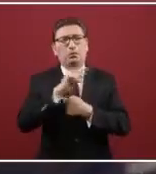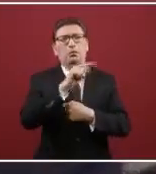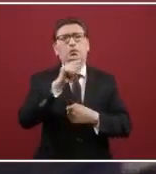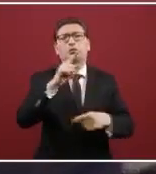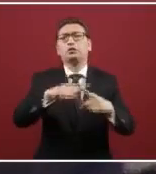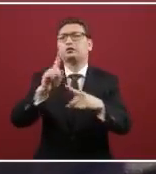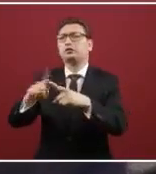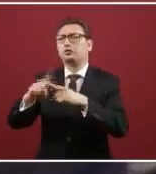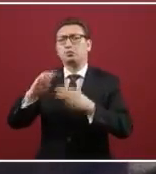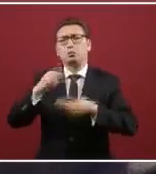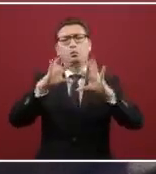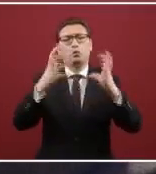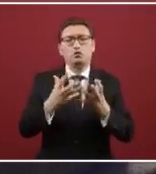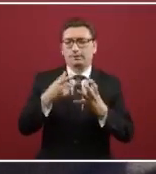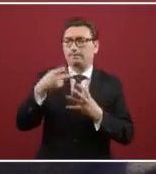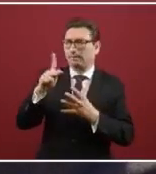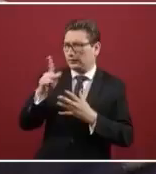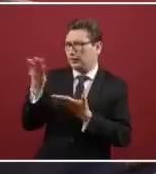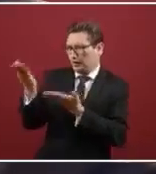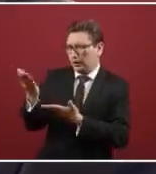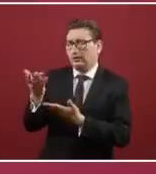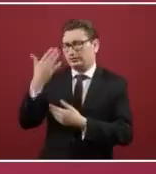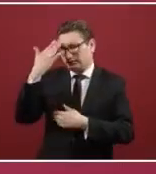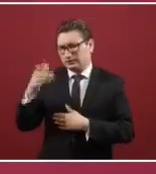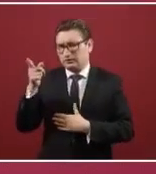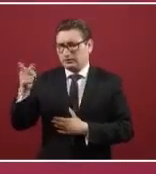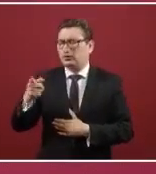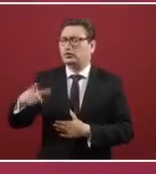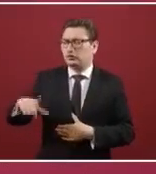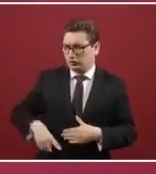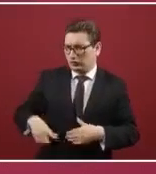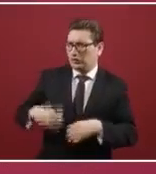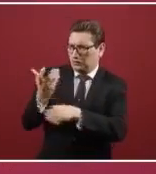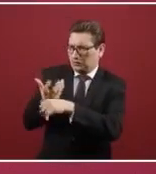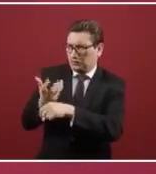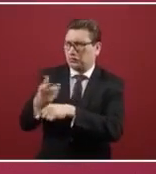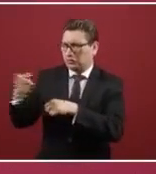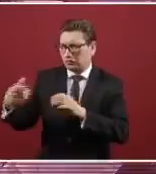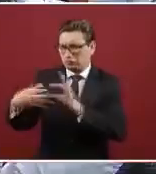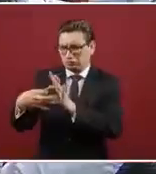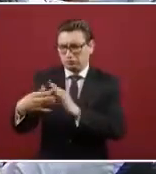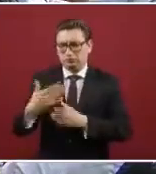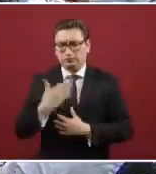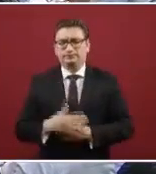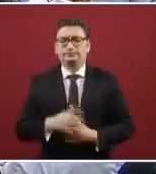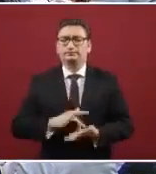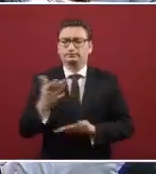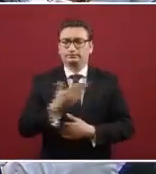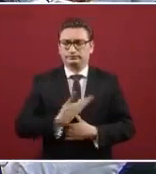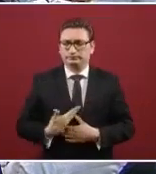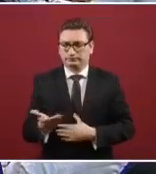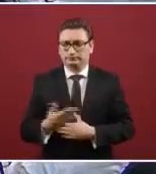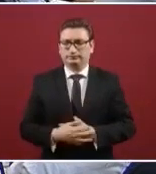en particular con el pueblo y el gobierno de Estados Unidos. Gracias, presidente. Muy bien,